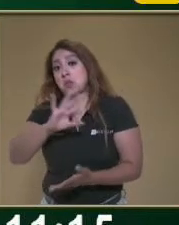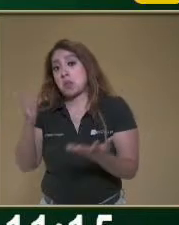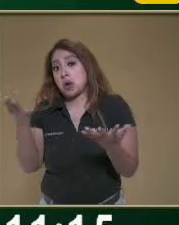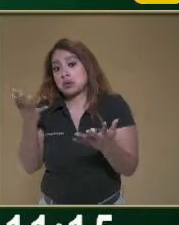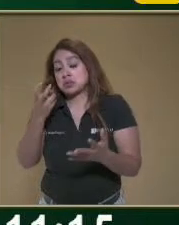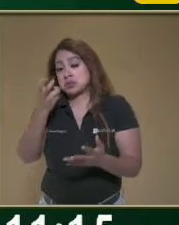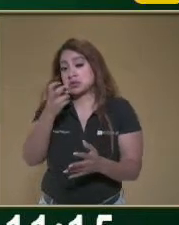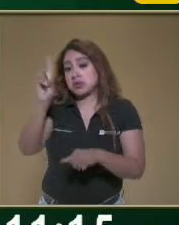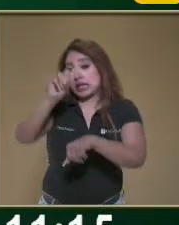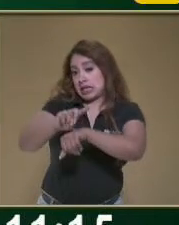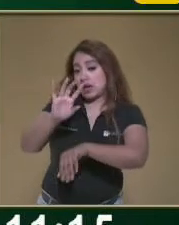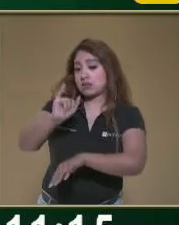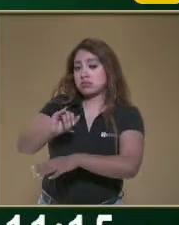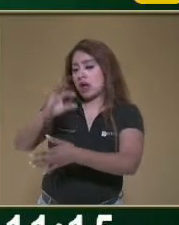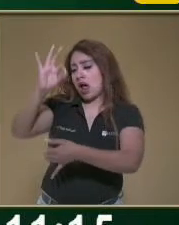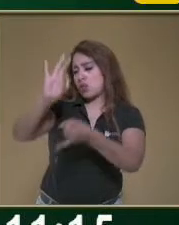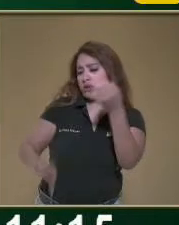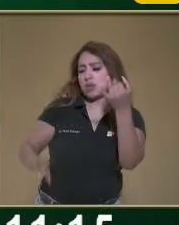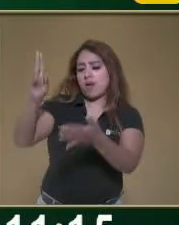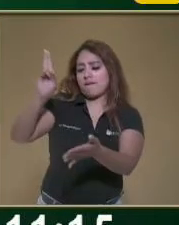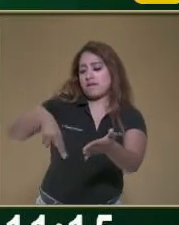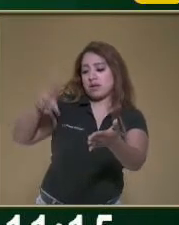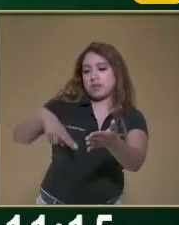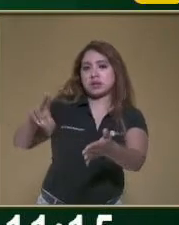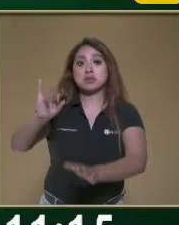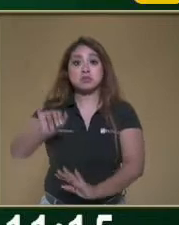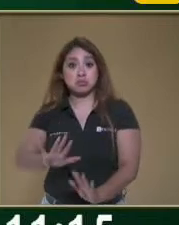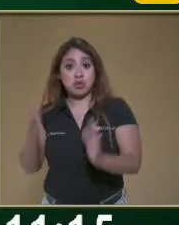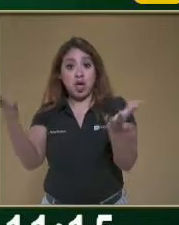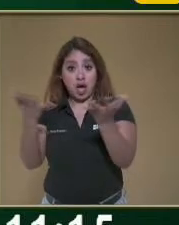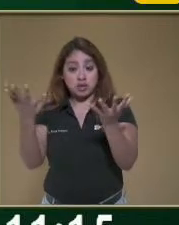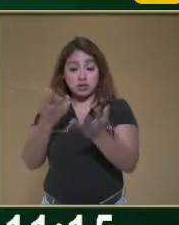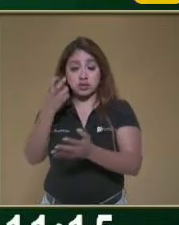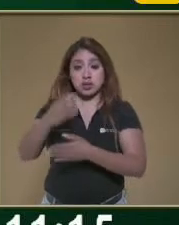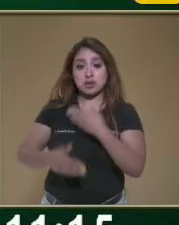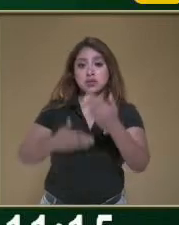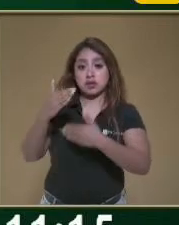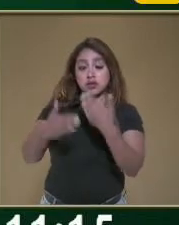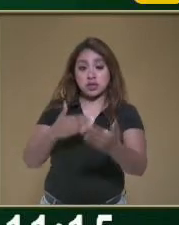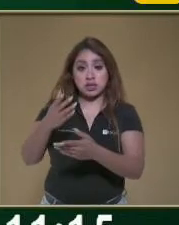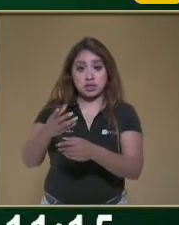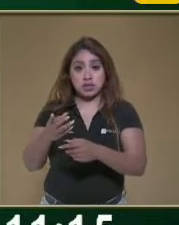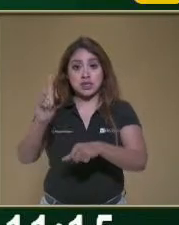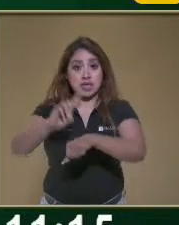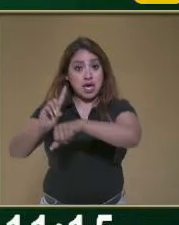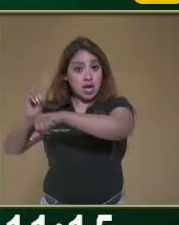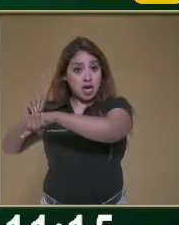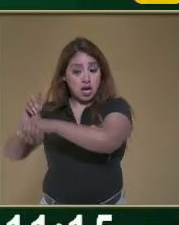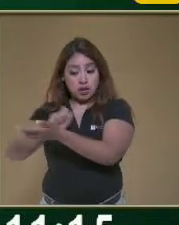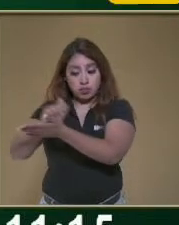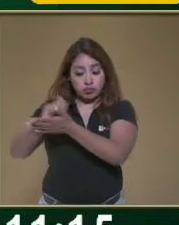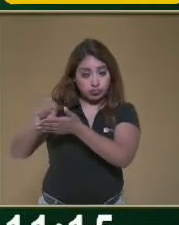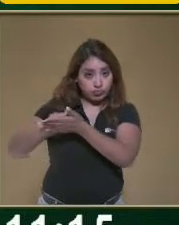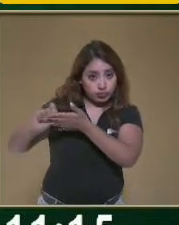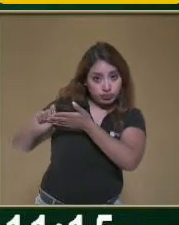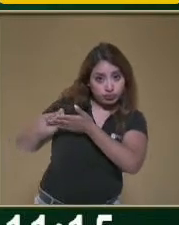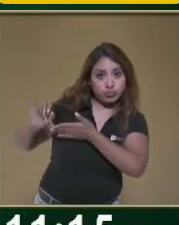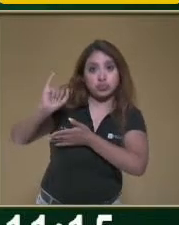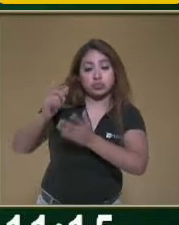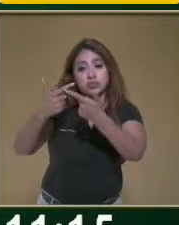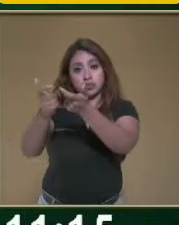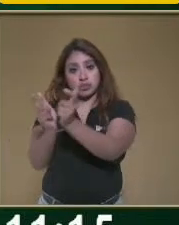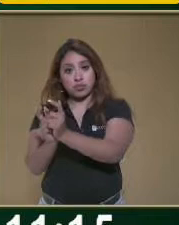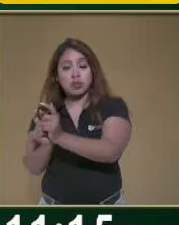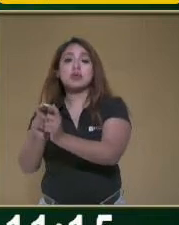ese día. Y al final pones tu firma. Bueno, pues así como se lleva un diario personal, en algunos grupos o en algunos grupos de primer